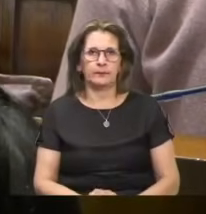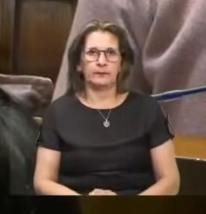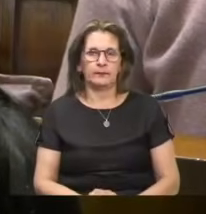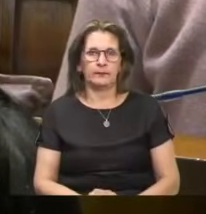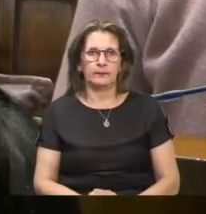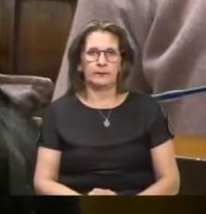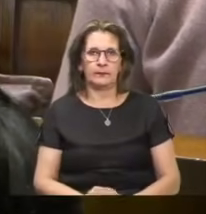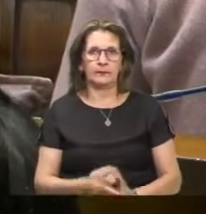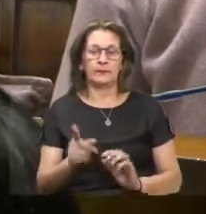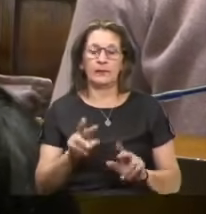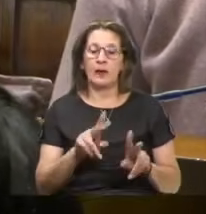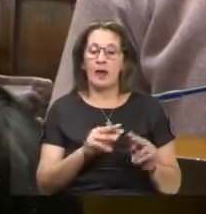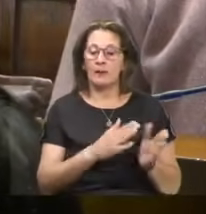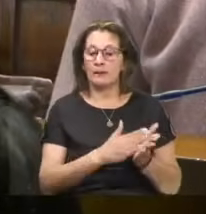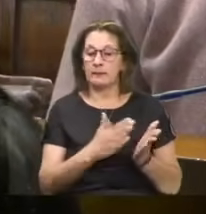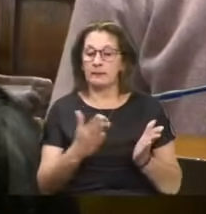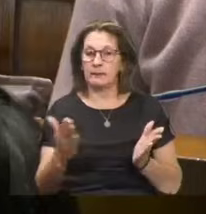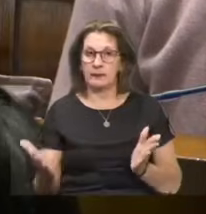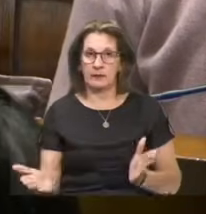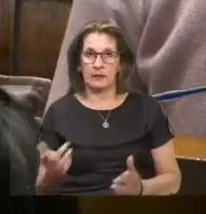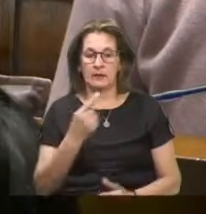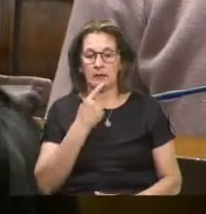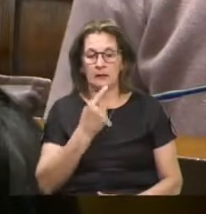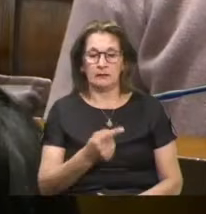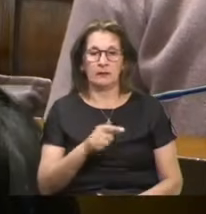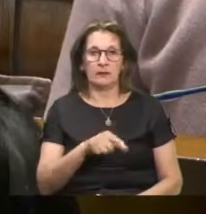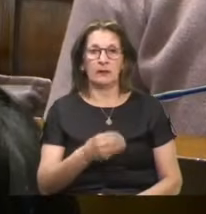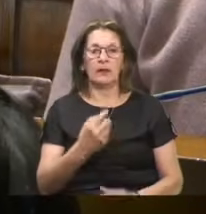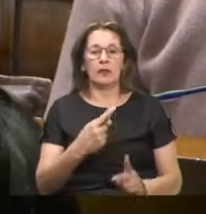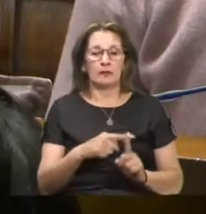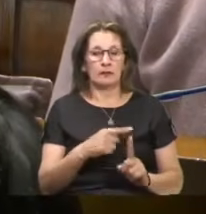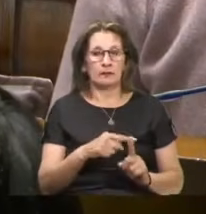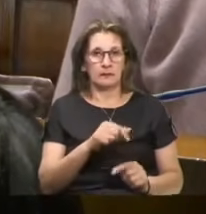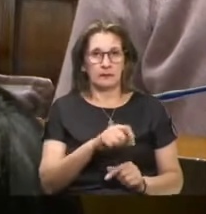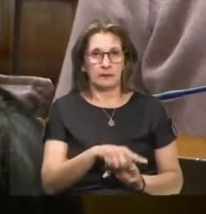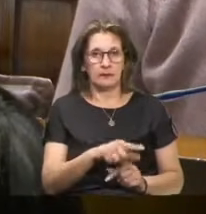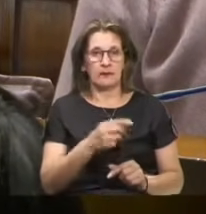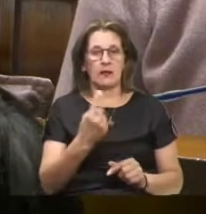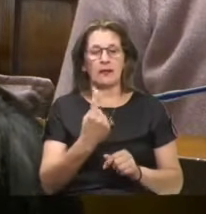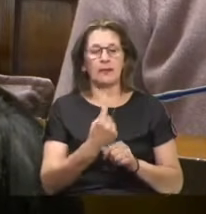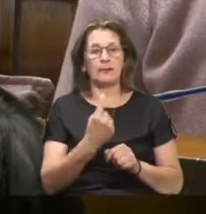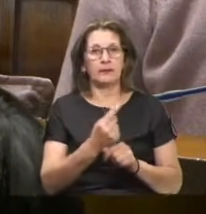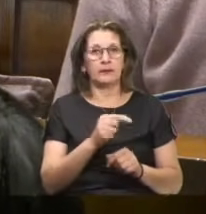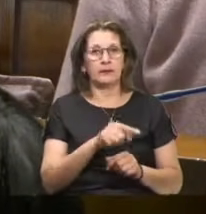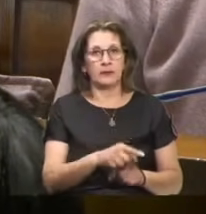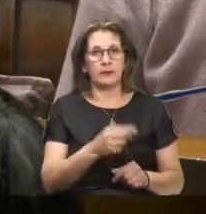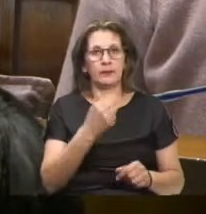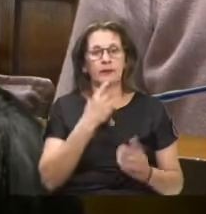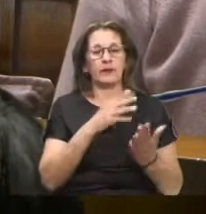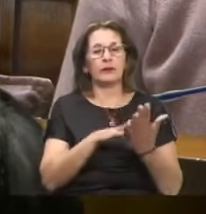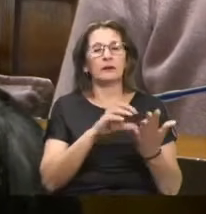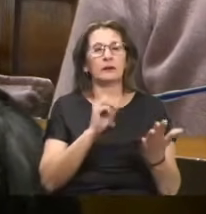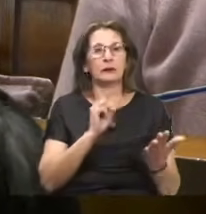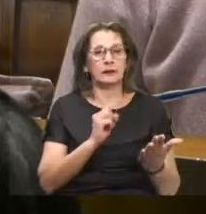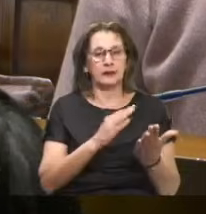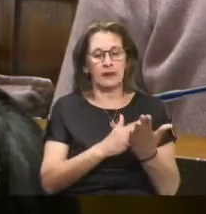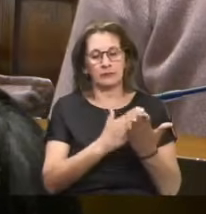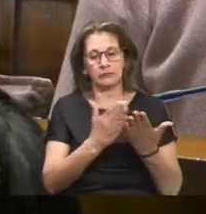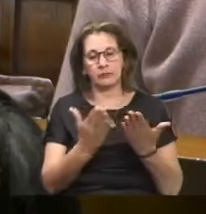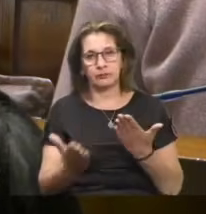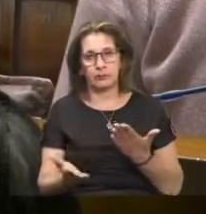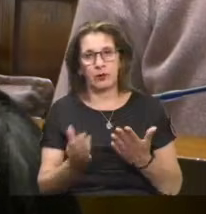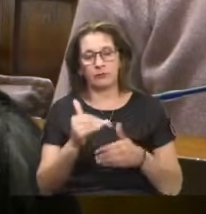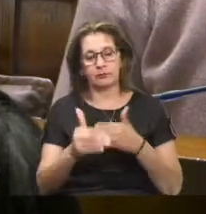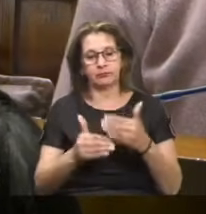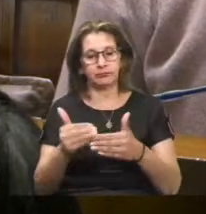En la misma línea se afirma la existencia de un principio de interpretación expansiva o